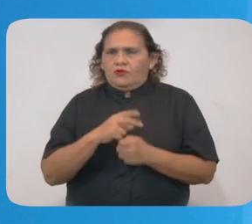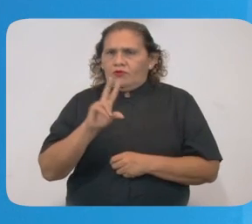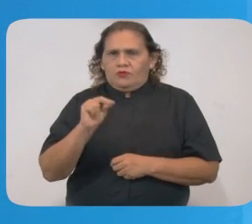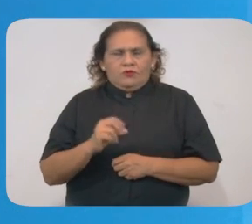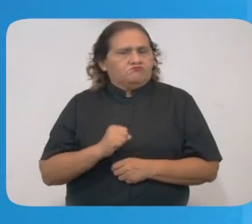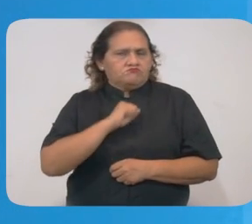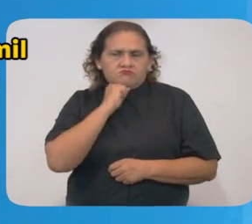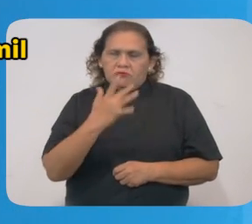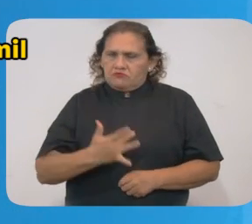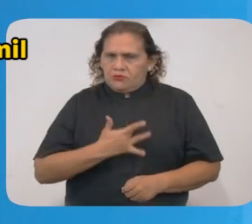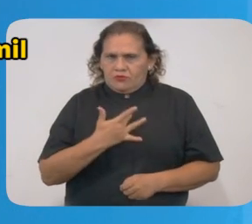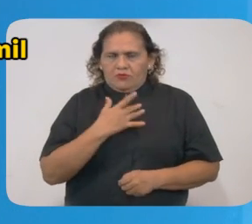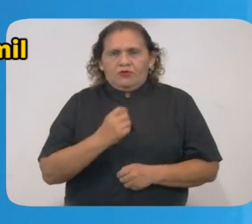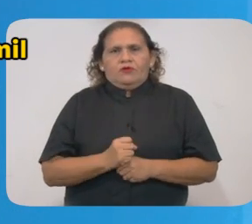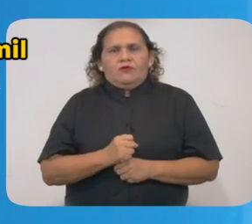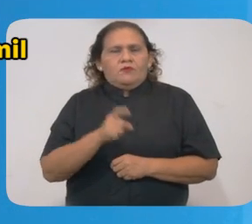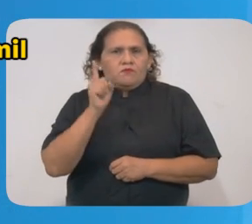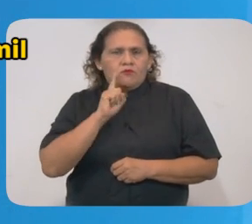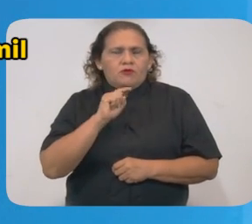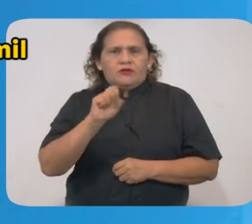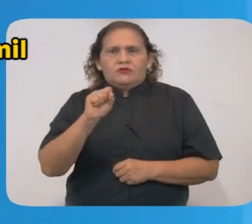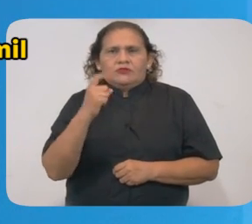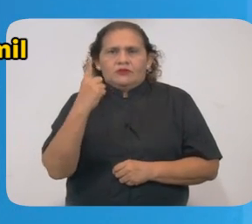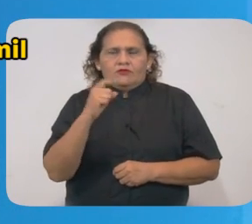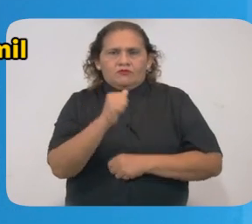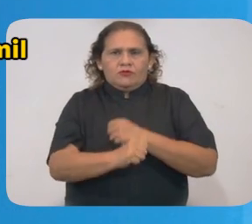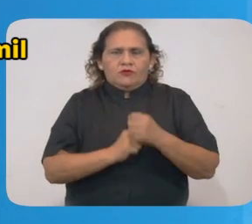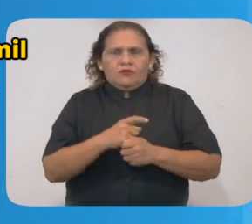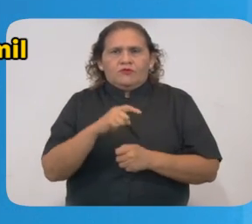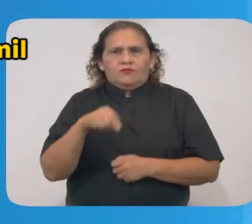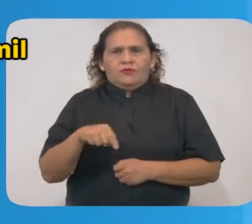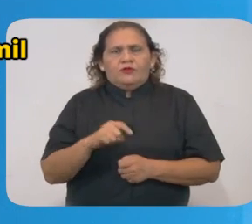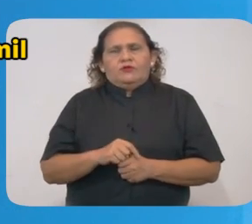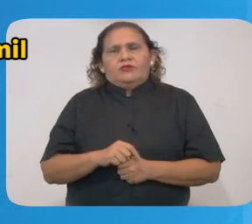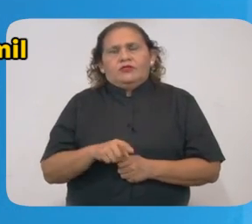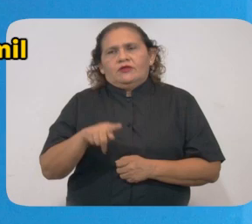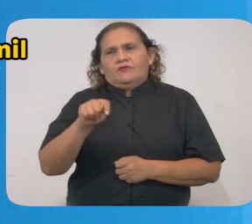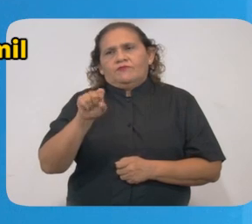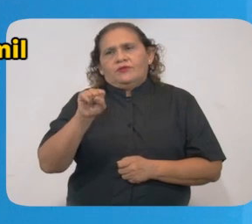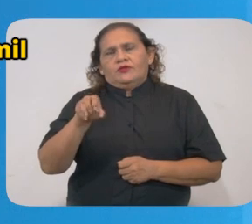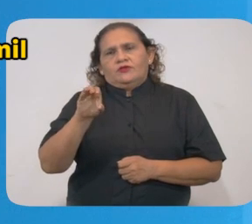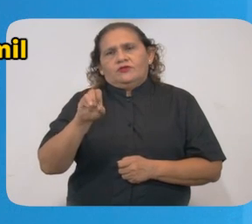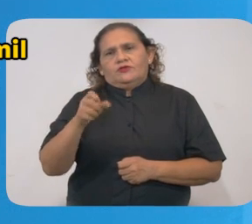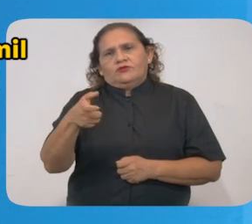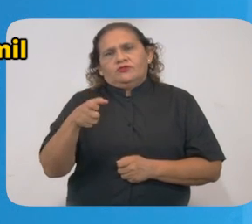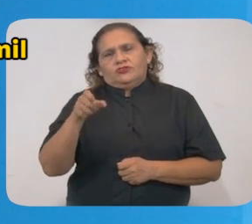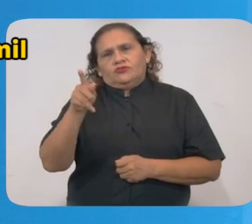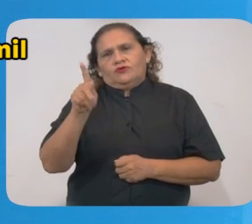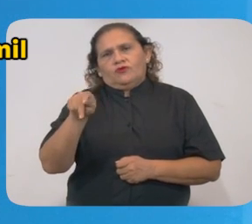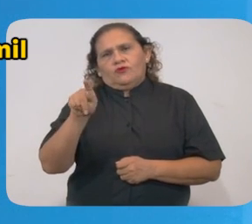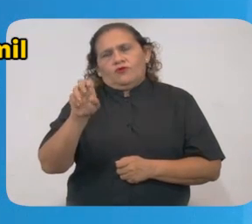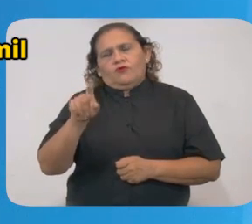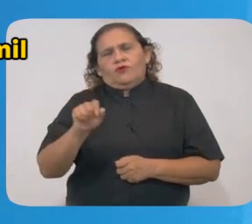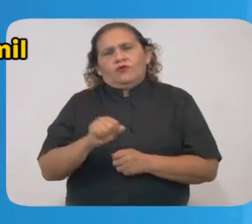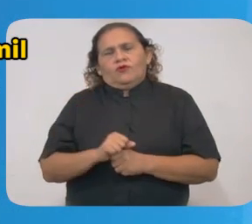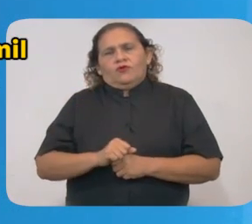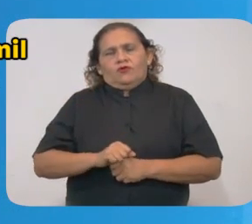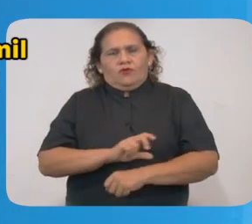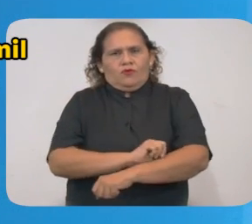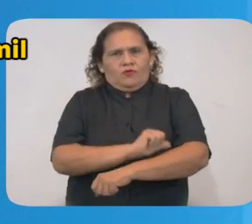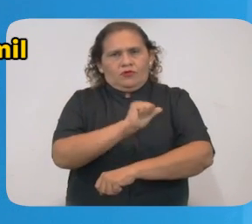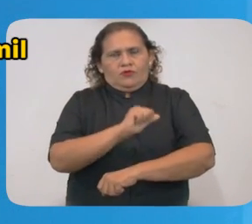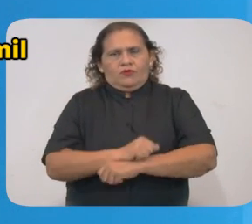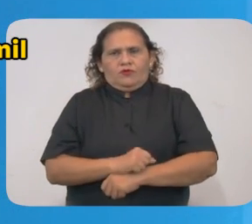momento asintomáticos. Mujer de 61 años de edad, originaria y residente de Tixcocop, con hipertensión, diabetes y obesidad.